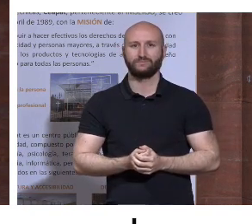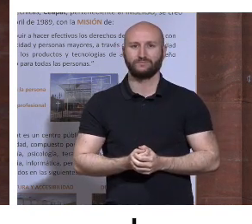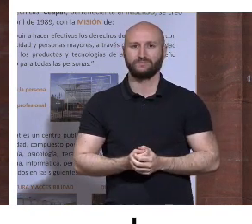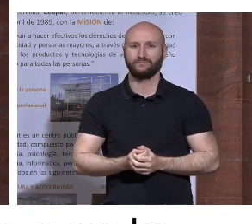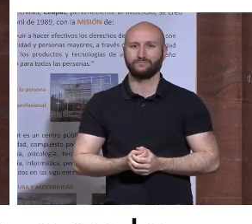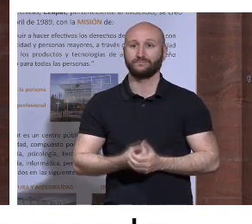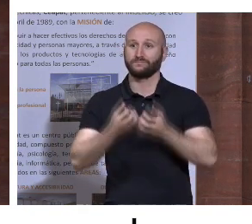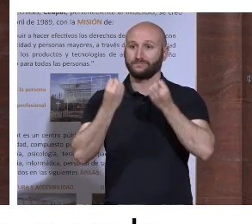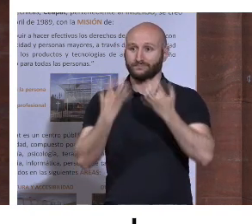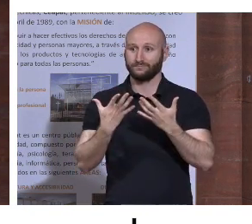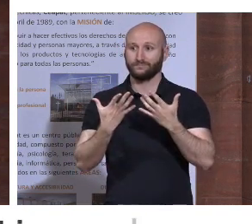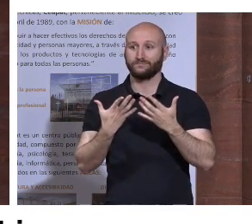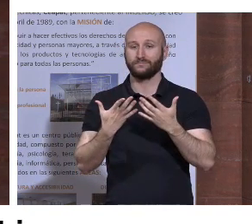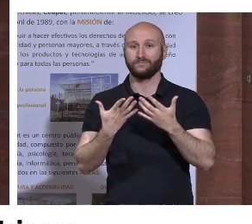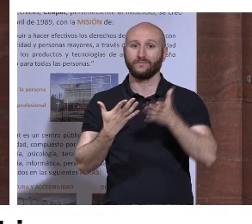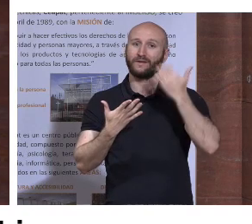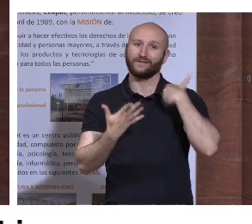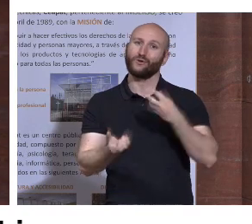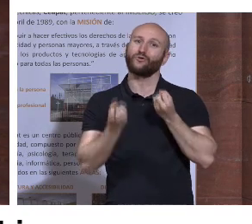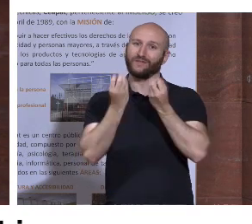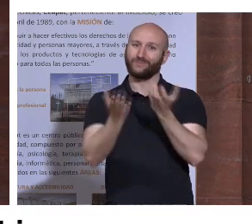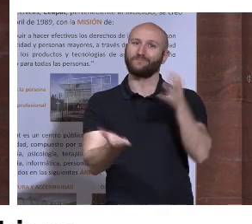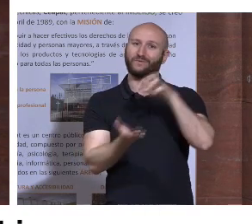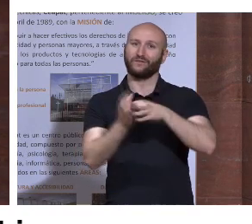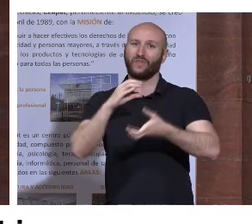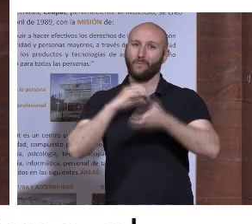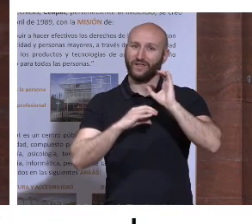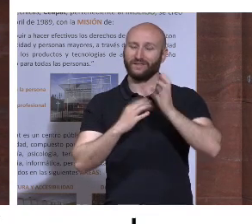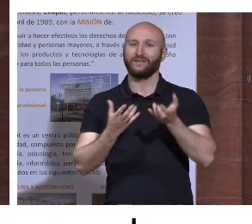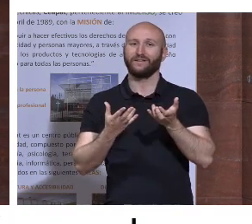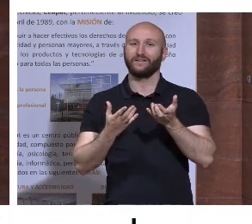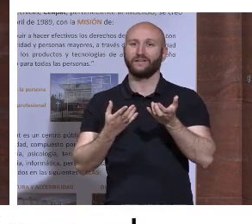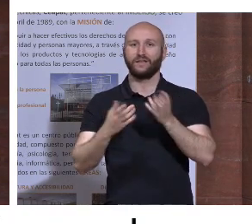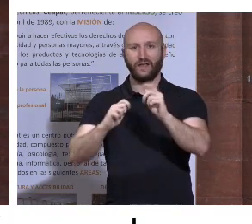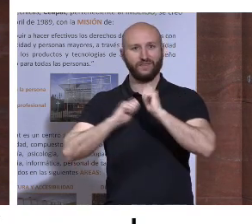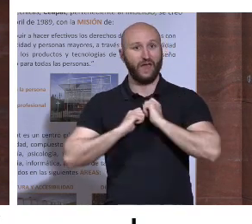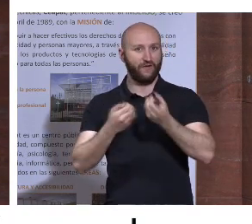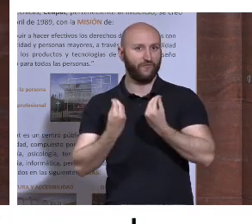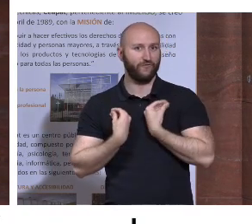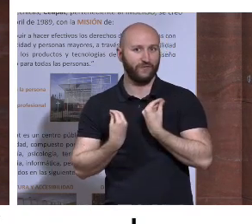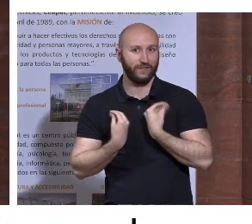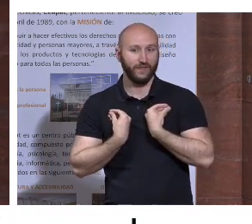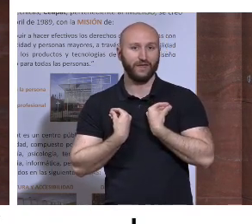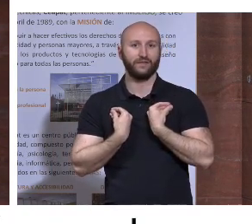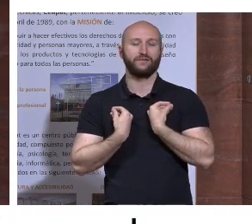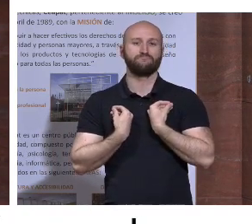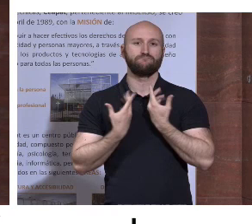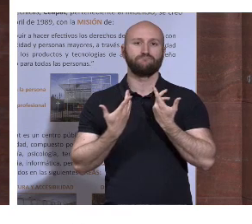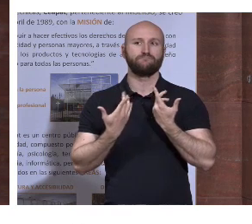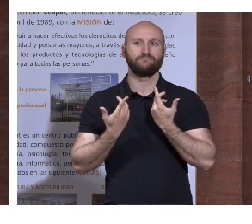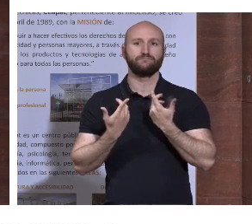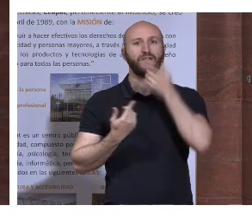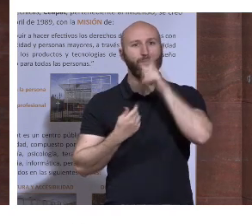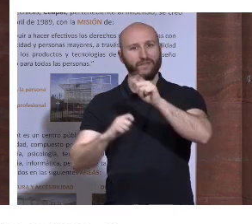Bueno, y con esto he contado cómo el CEAPAT pues me ha cambiado la vida como usuario y también me